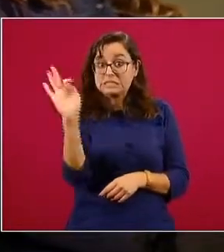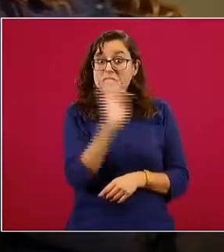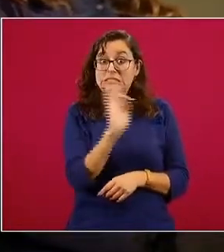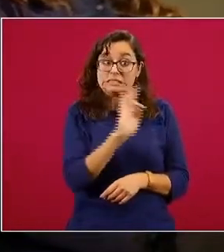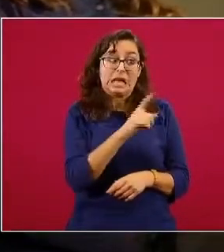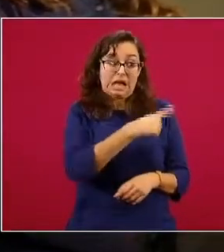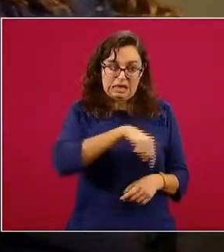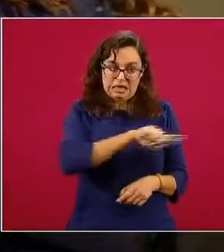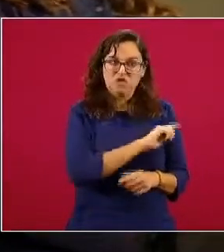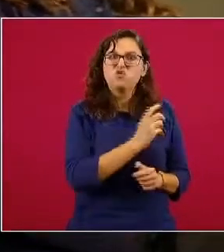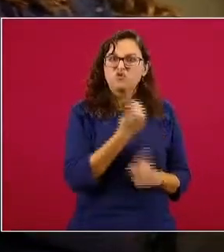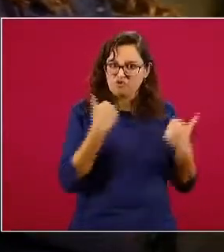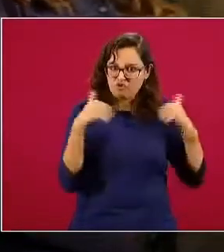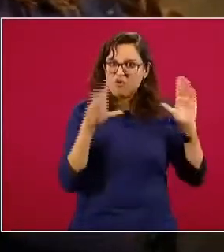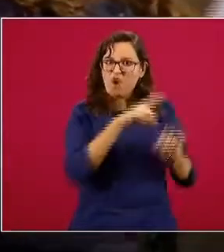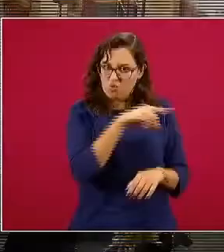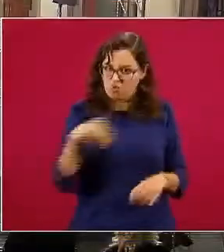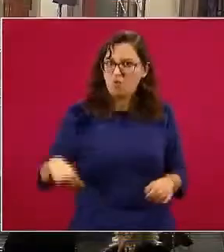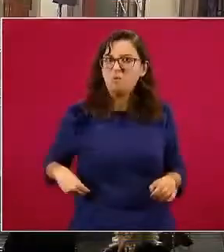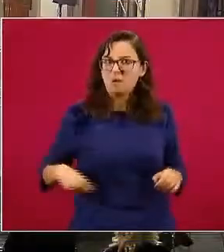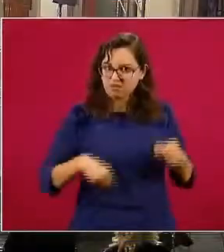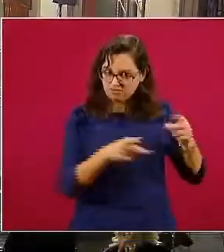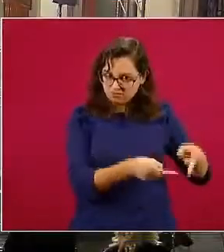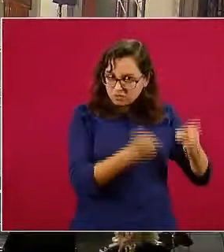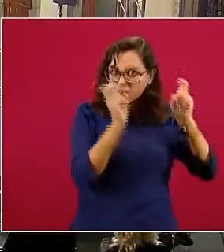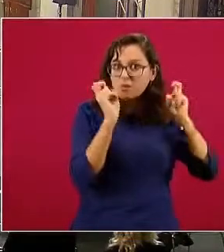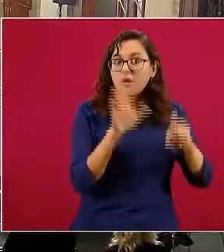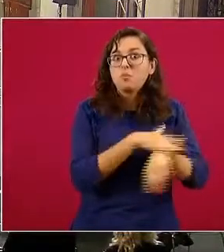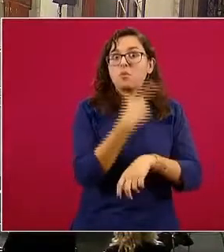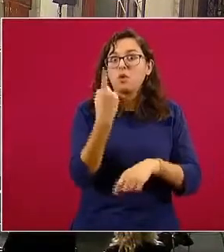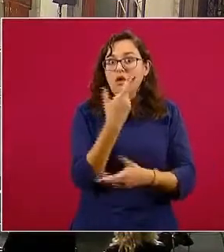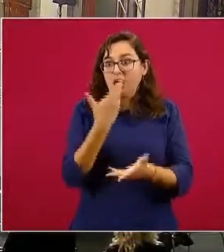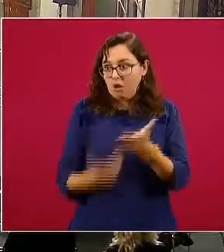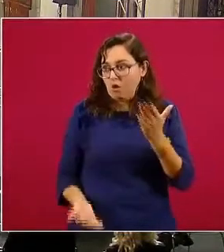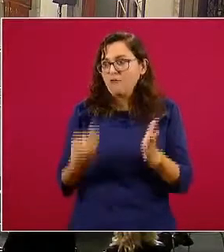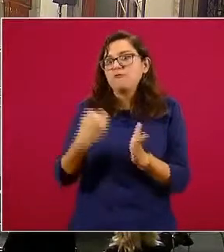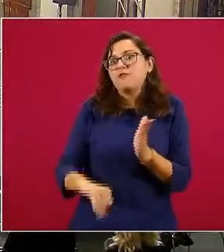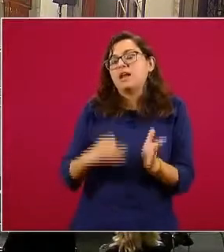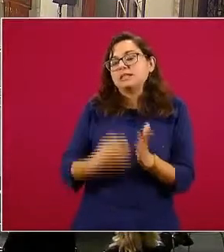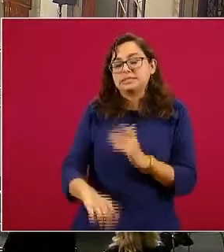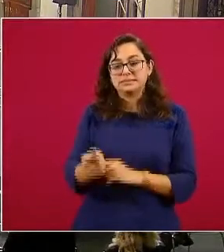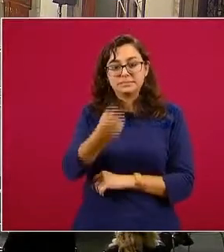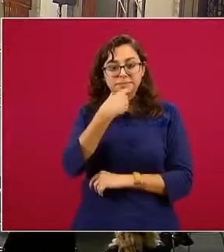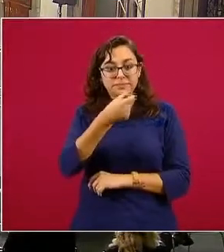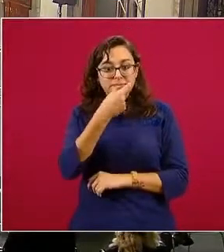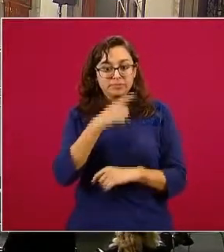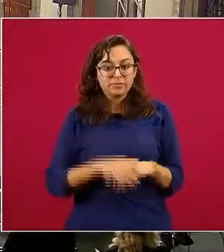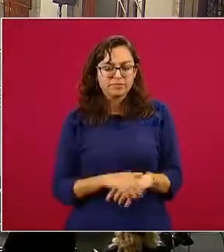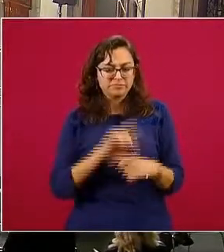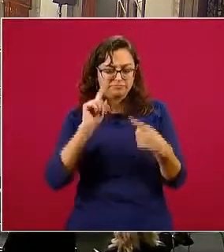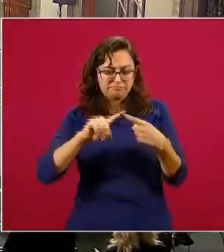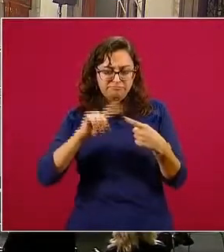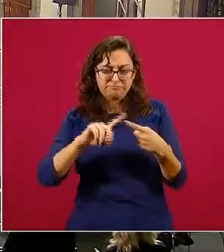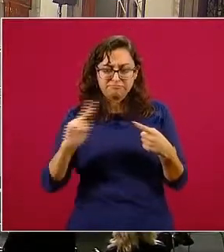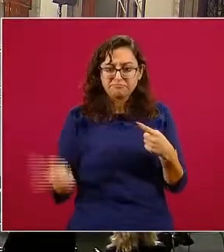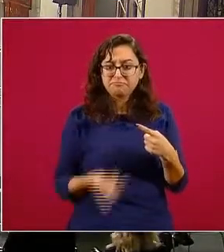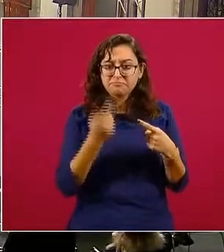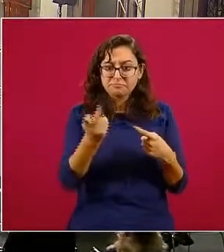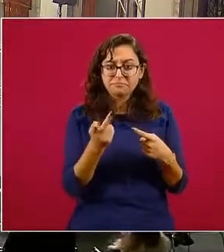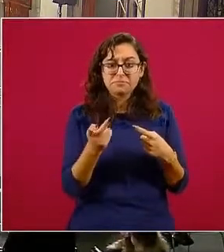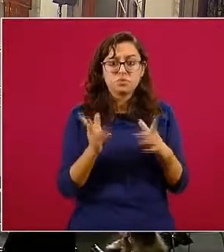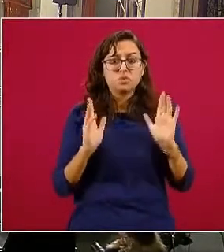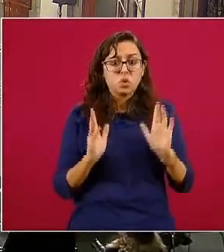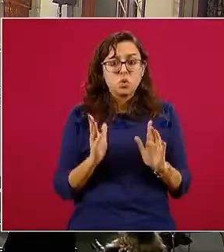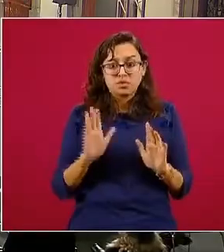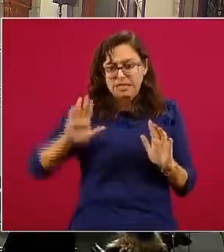el abastecimiento del gobierno. Gracias. Muchas gracias. Su primera pregunta la he contestado anticipadamente. Usted me pregunta cuánto tiempo